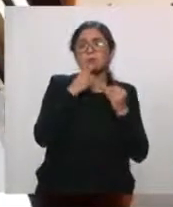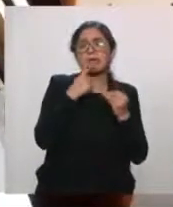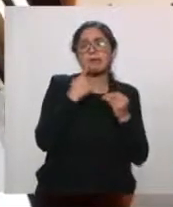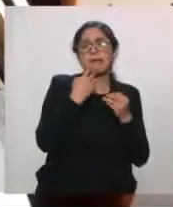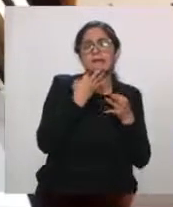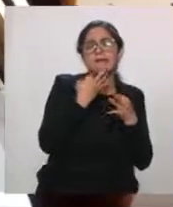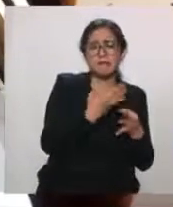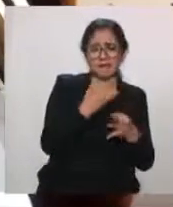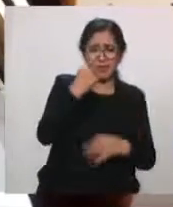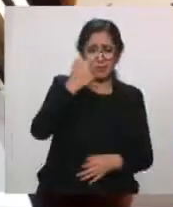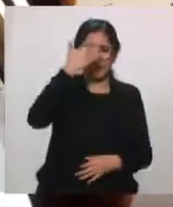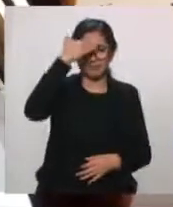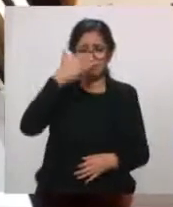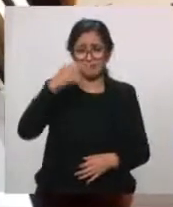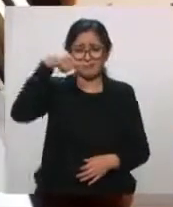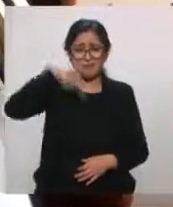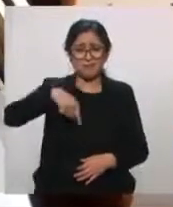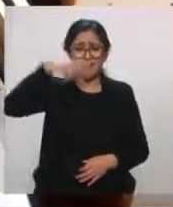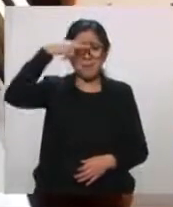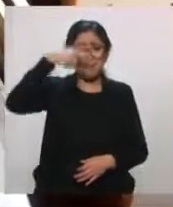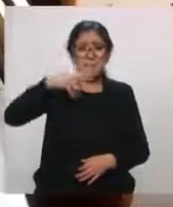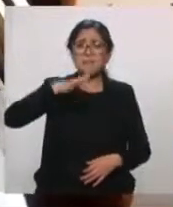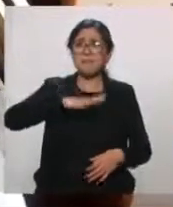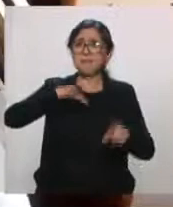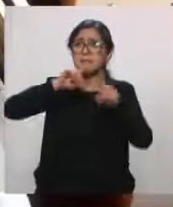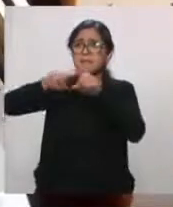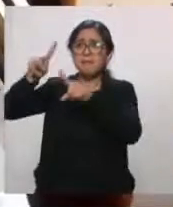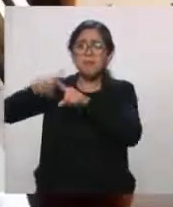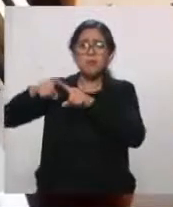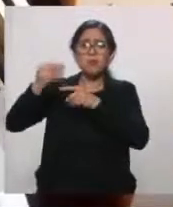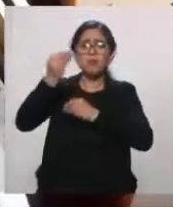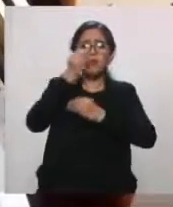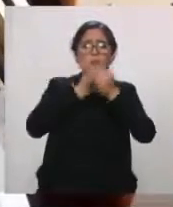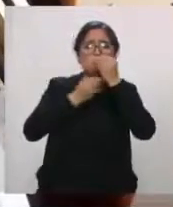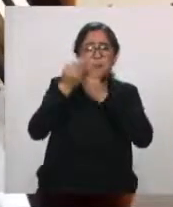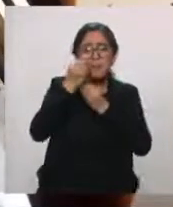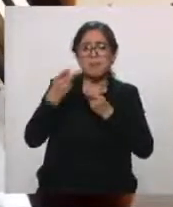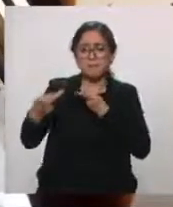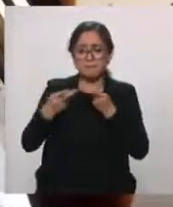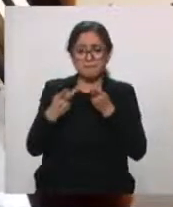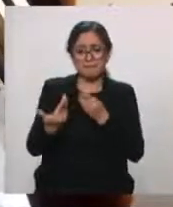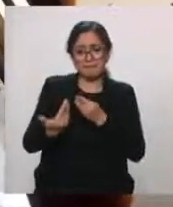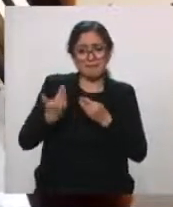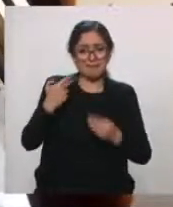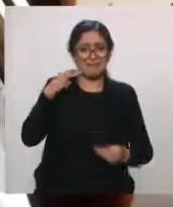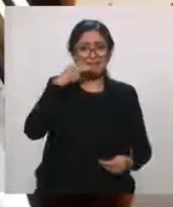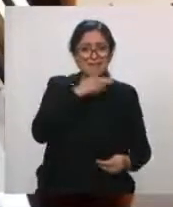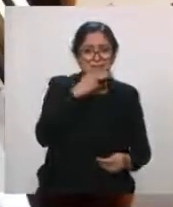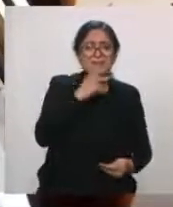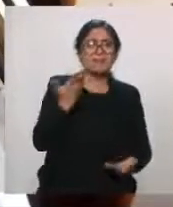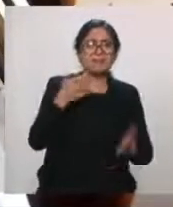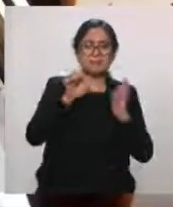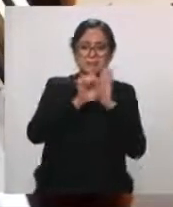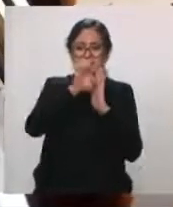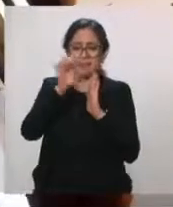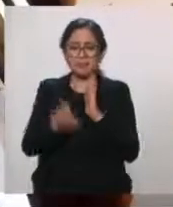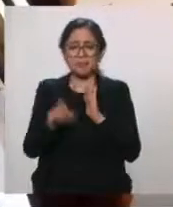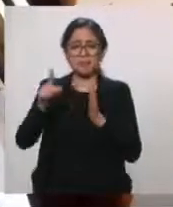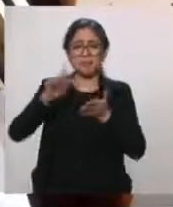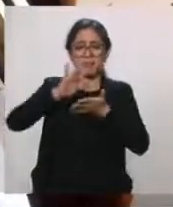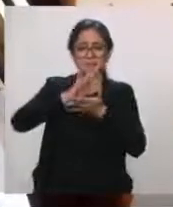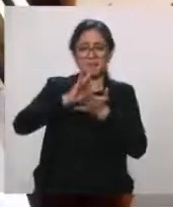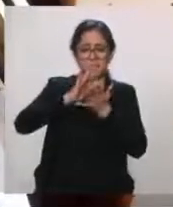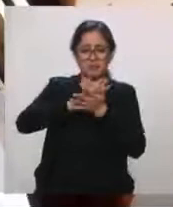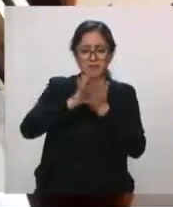una hermosa tradición de comida rápida. El taco es comida rápida, el taco puede ser lo mismo comida